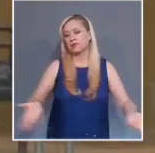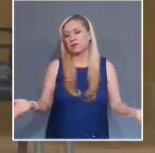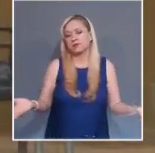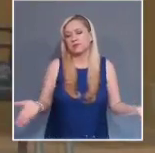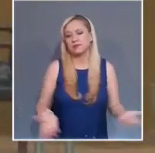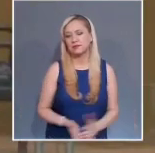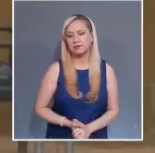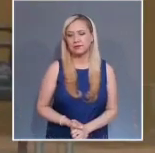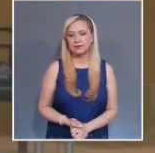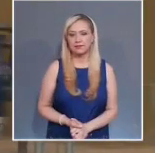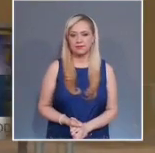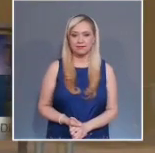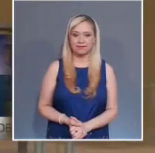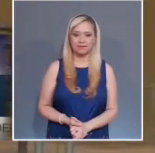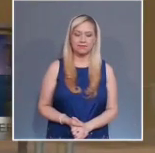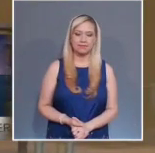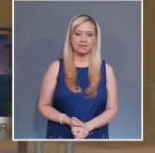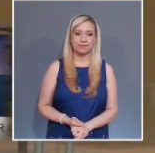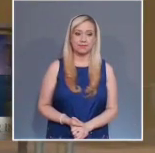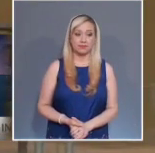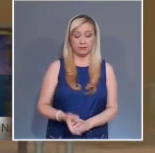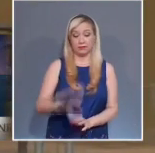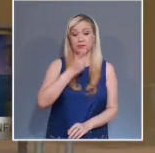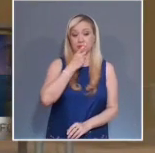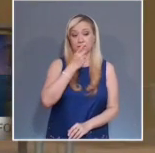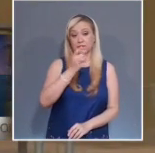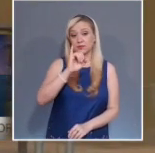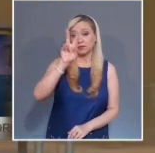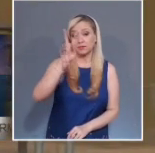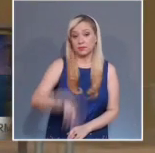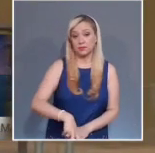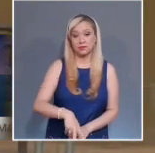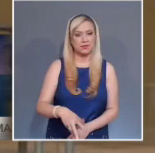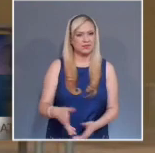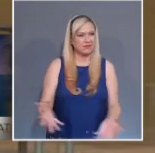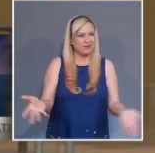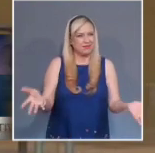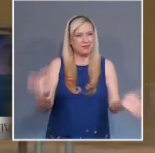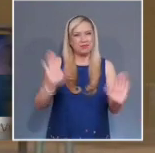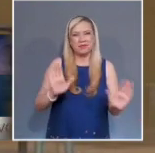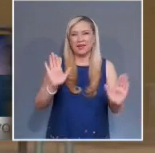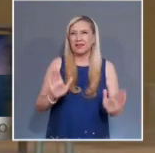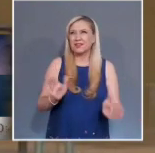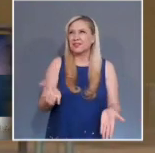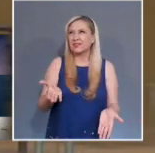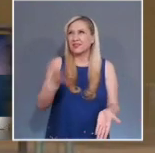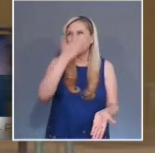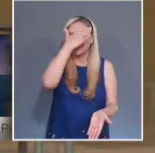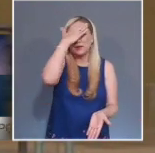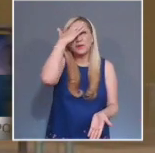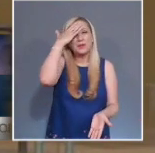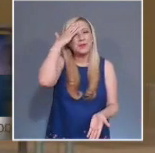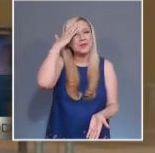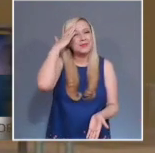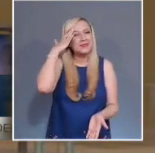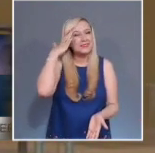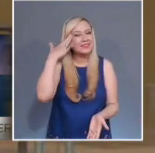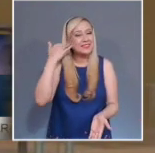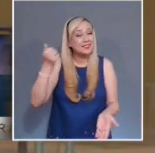Es, ya decía, una ingenuidad, por decirlo de manera sutil,